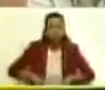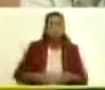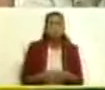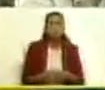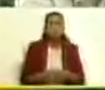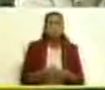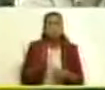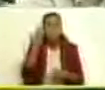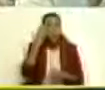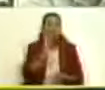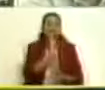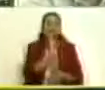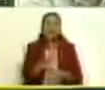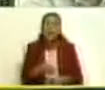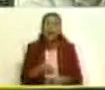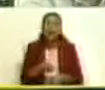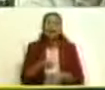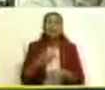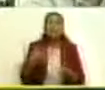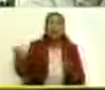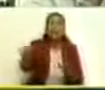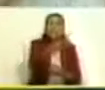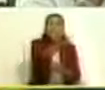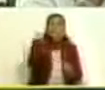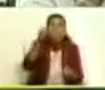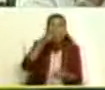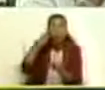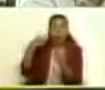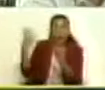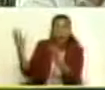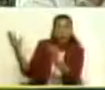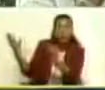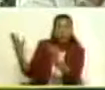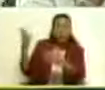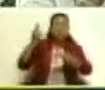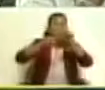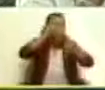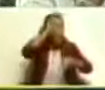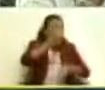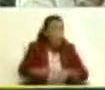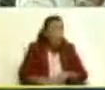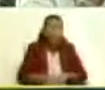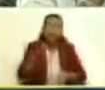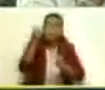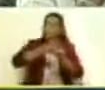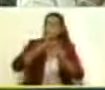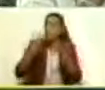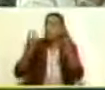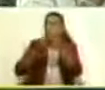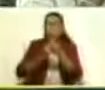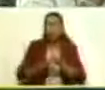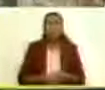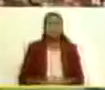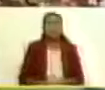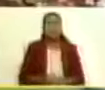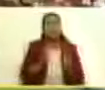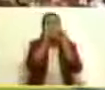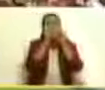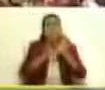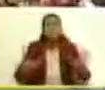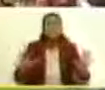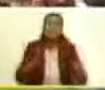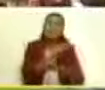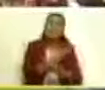se cumpla y que se le dé respuesta a todo este gran pueblo que usted ve aquí, que día a día sigue en batalla con usted. Mil bendiciones para